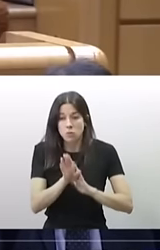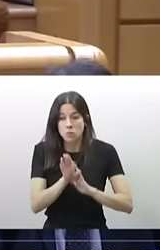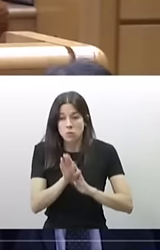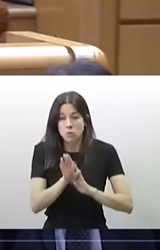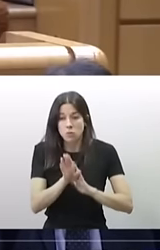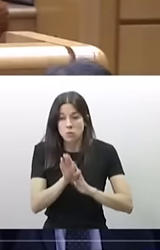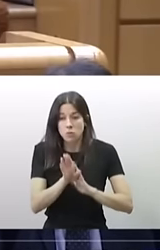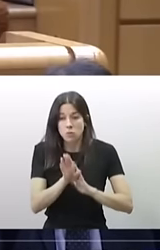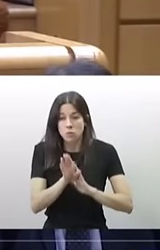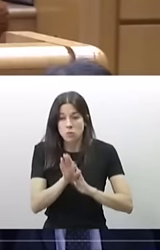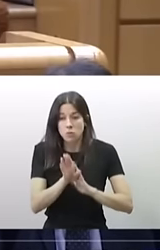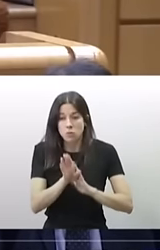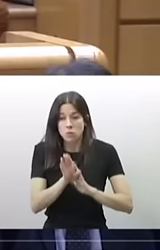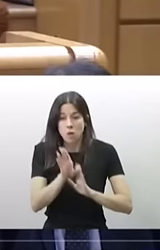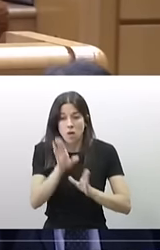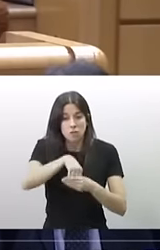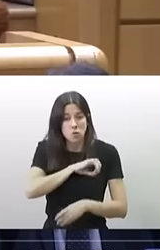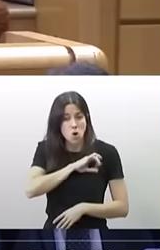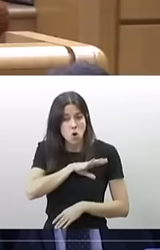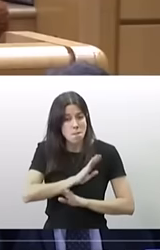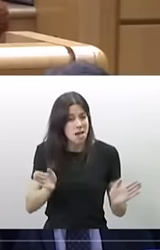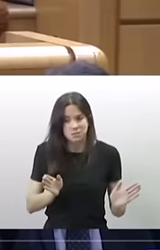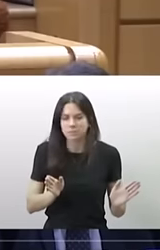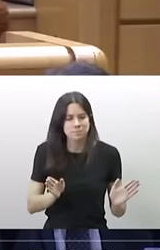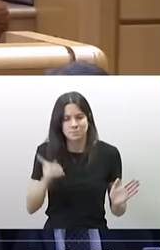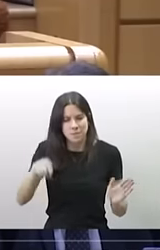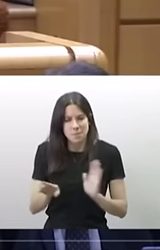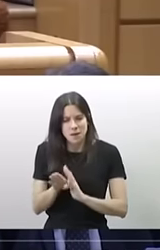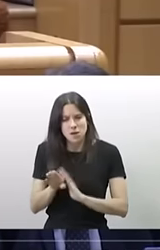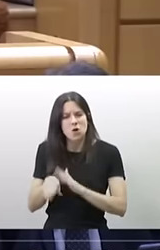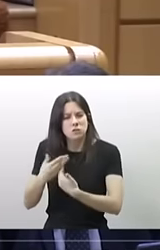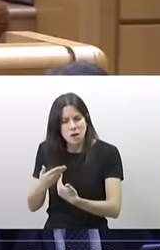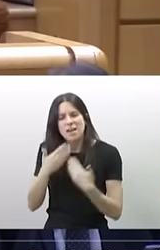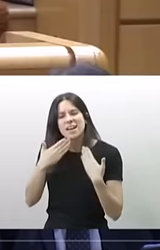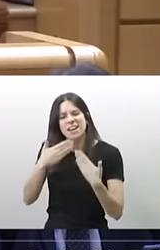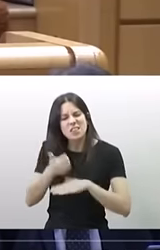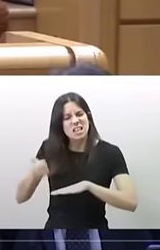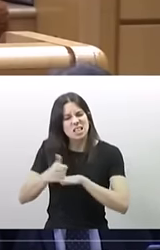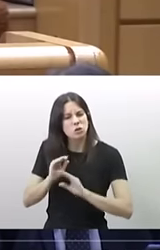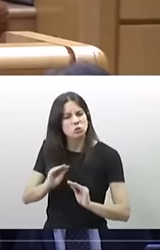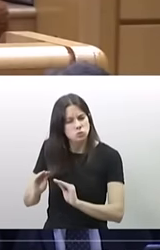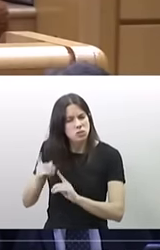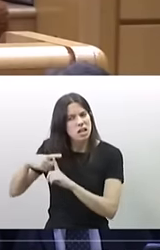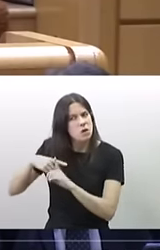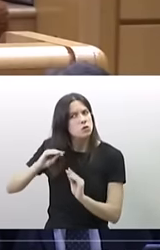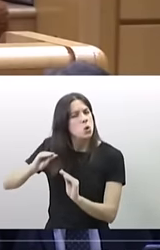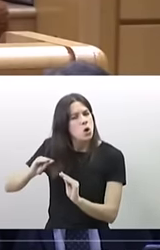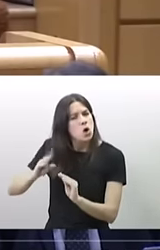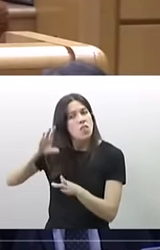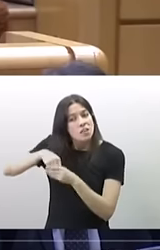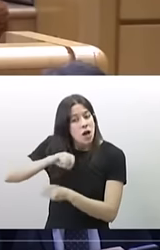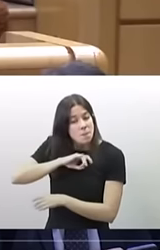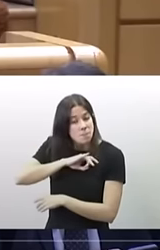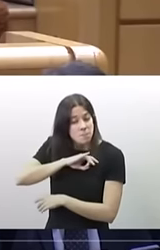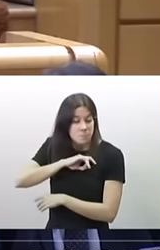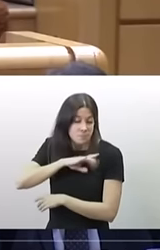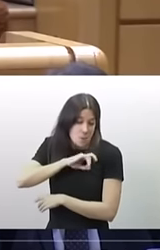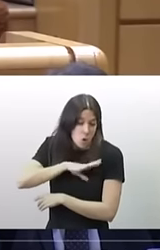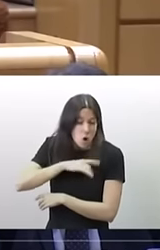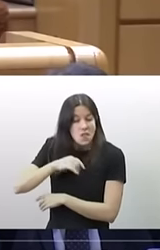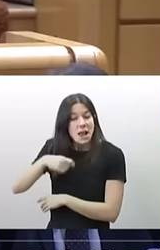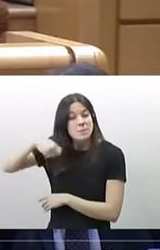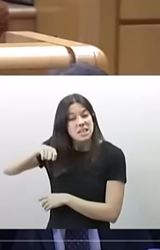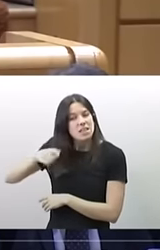Ocho microexpresiones en prácticamente un segundo o dos, ¿no? Para que también, a través de su estatus en la presidencia de la Moncloa, utilizarlo para el beneficio de